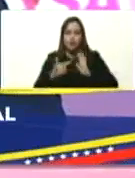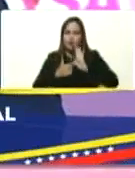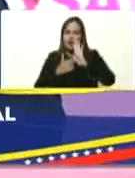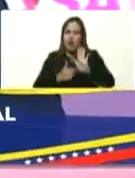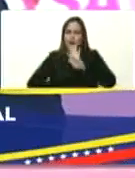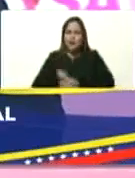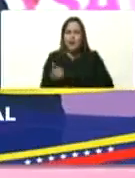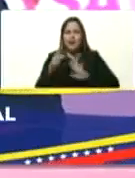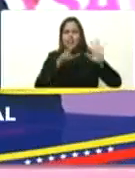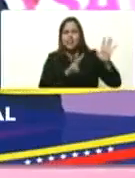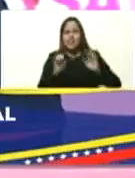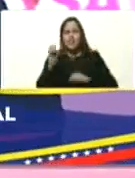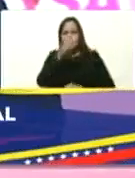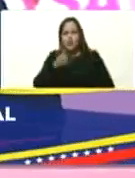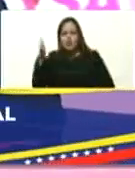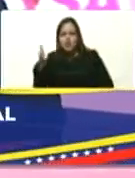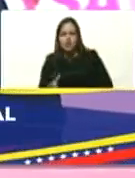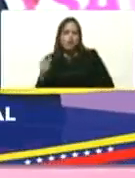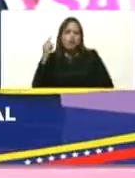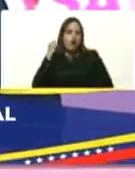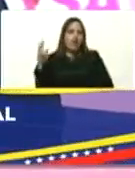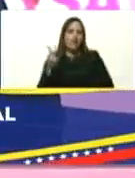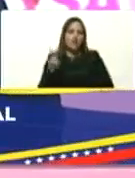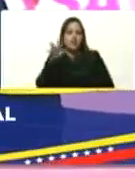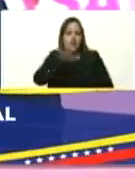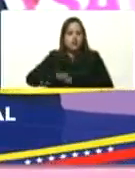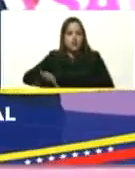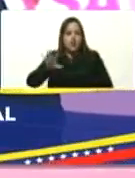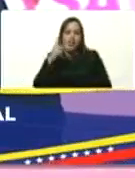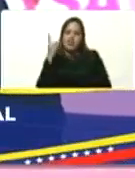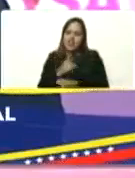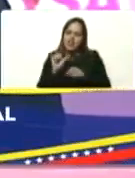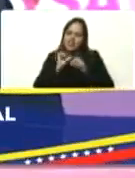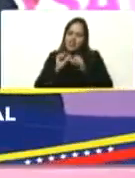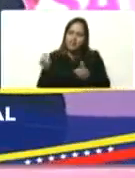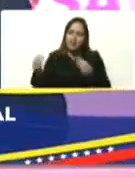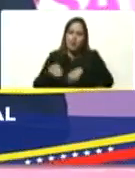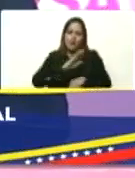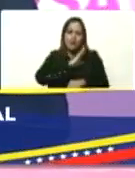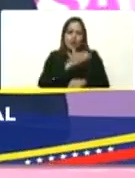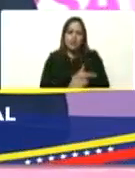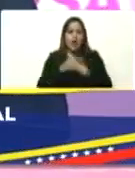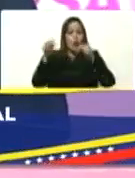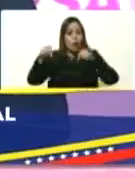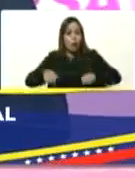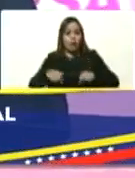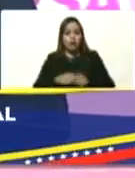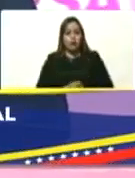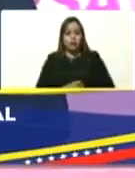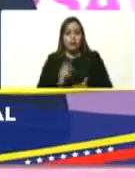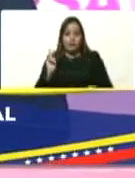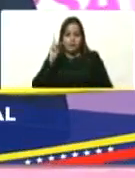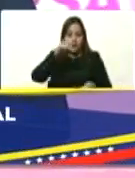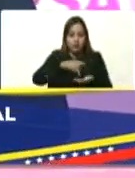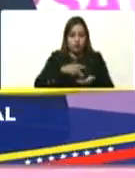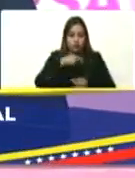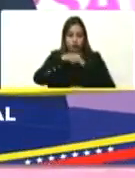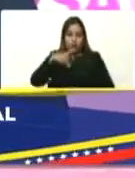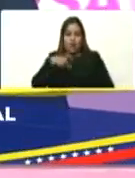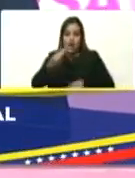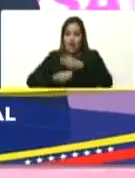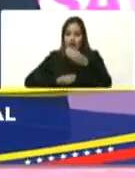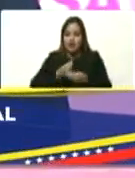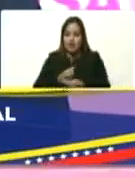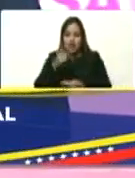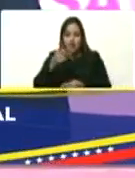del 70% en mujeres venezolanas, debe seguir tomando fuerza. Por eso hoy vinimos a hacer